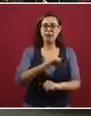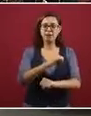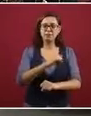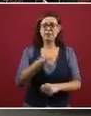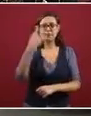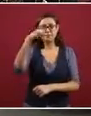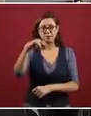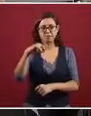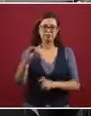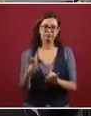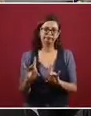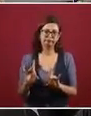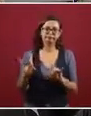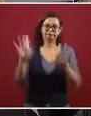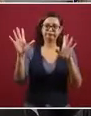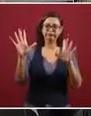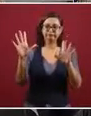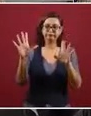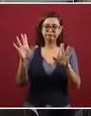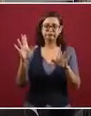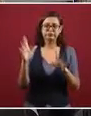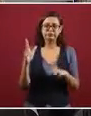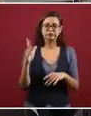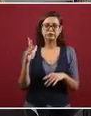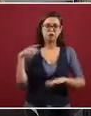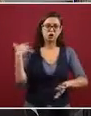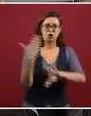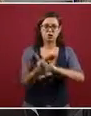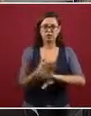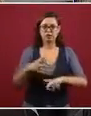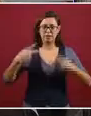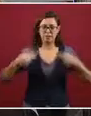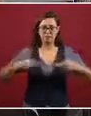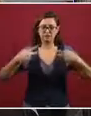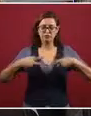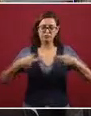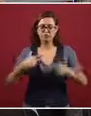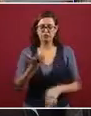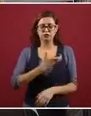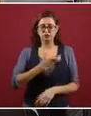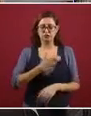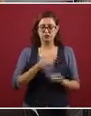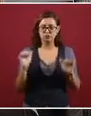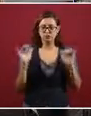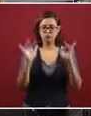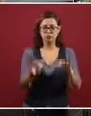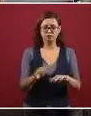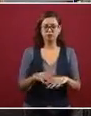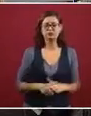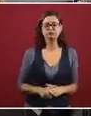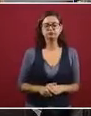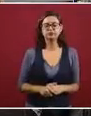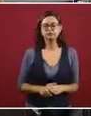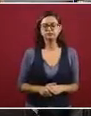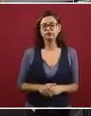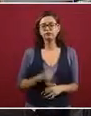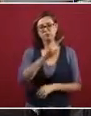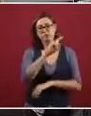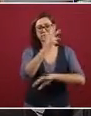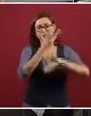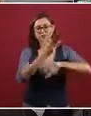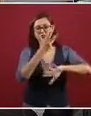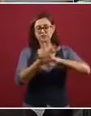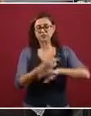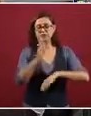obviamente sucediera una desgracia de los mexicanos que asistieron al grito de independencia y que le acompañaron. En Estados Unidos,